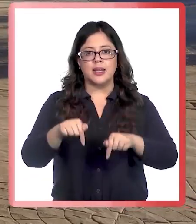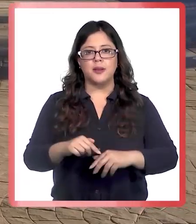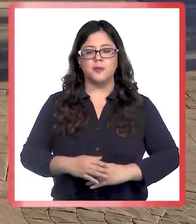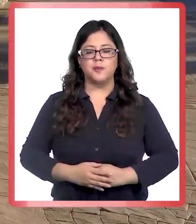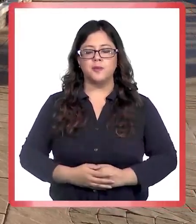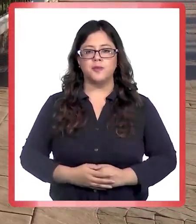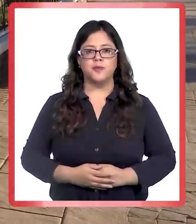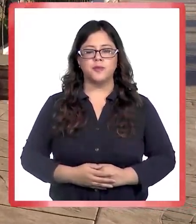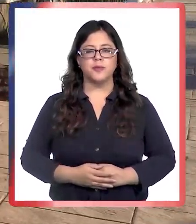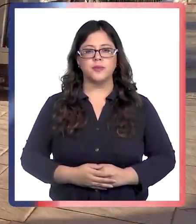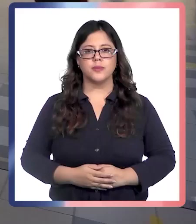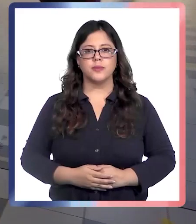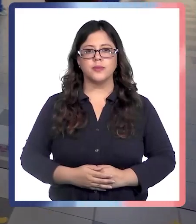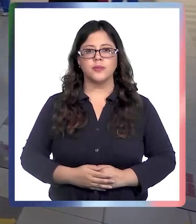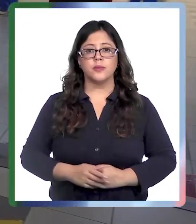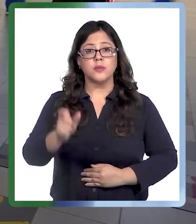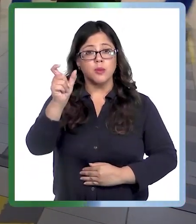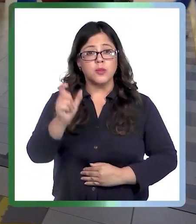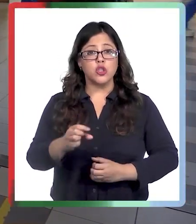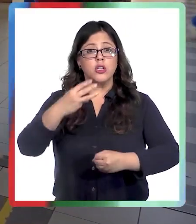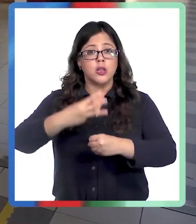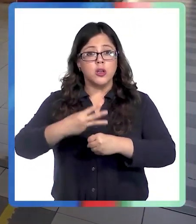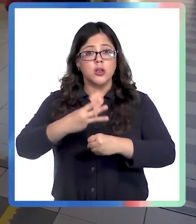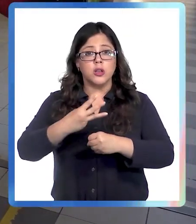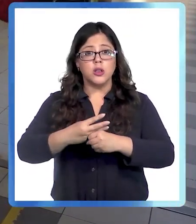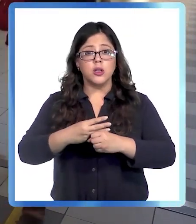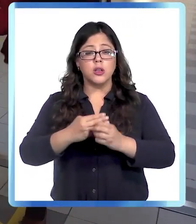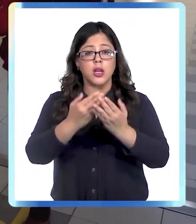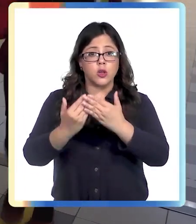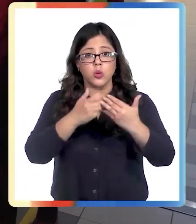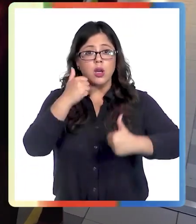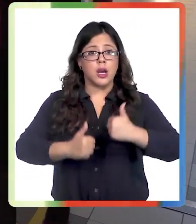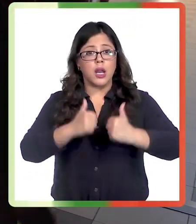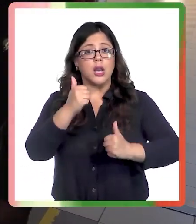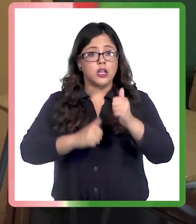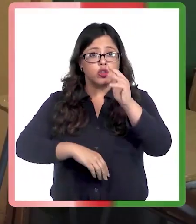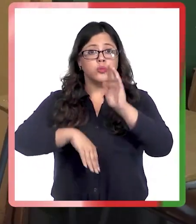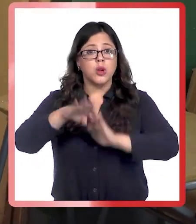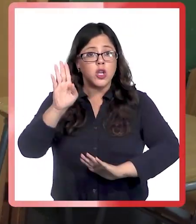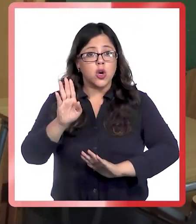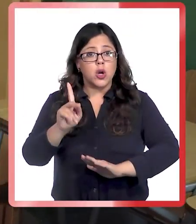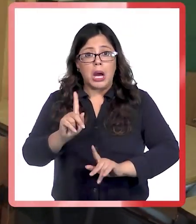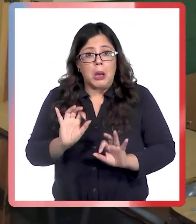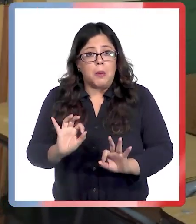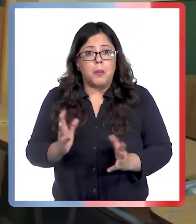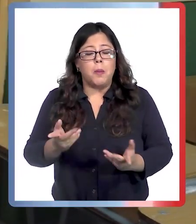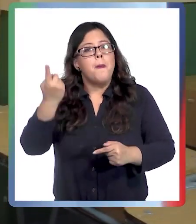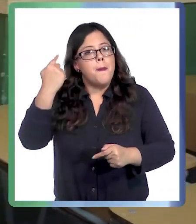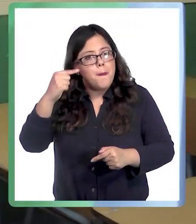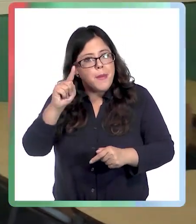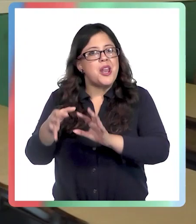nosotros. No es habitual que un adulto mayor estudie una carrera superior. Sin embargo,